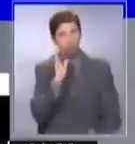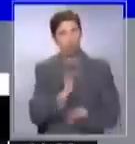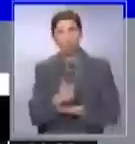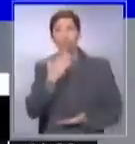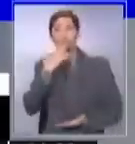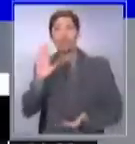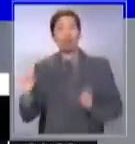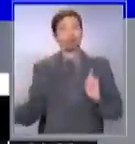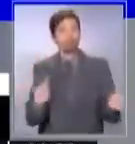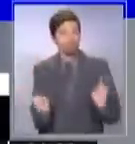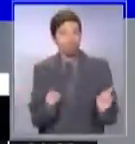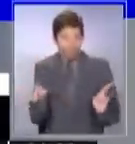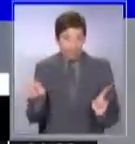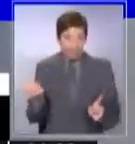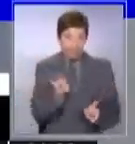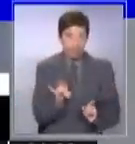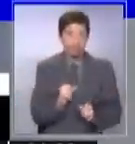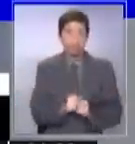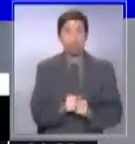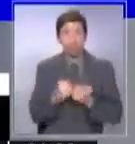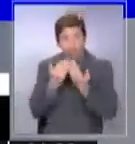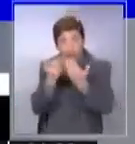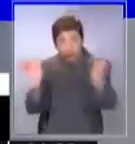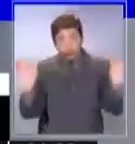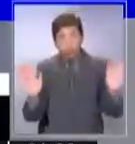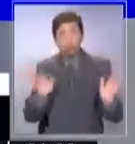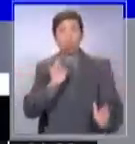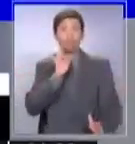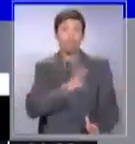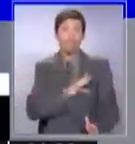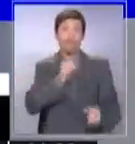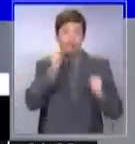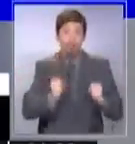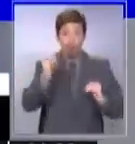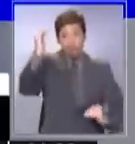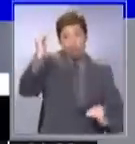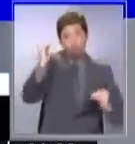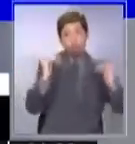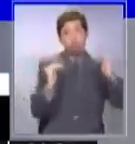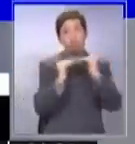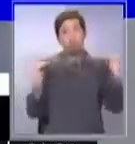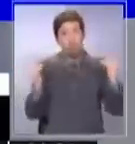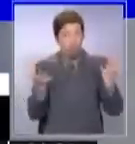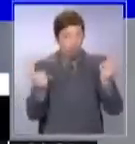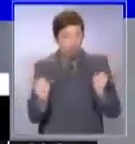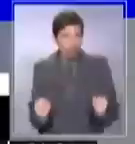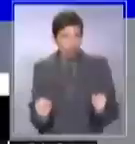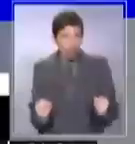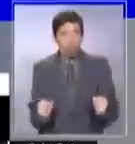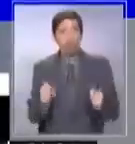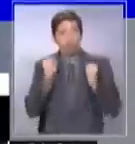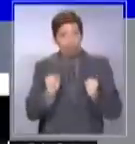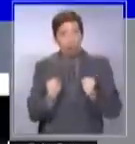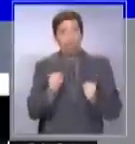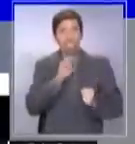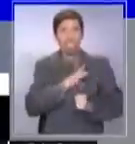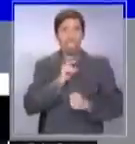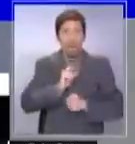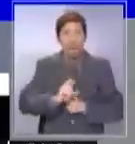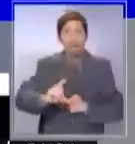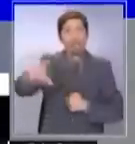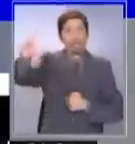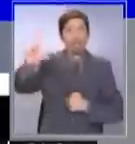amplio espectro nosotros creemos en que chile se puede emparejar la cancha nosotros creemos creemos en que chile se puede seguir creciendo puede tener mejores